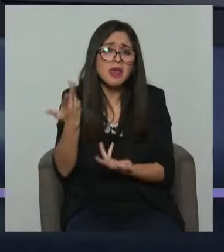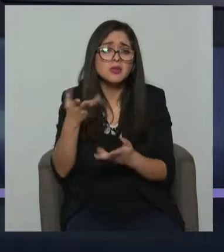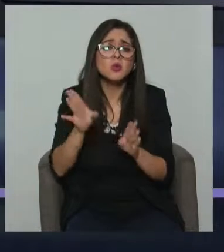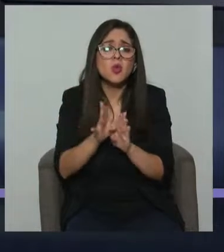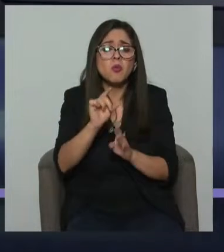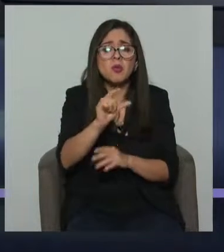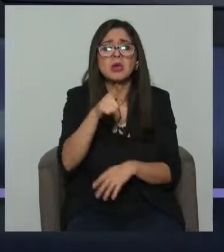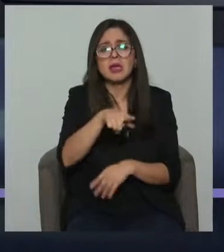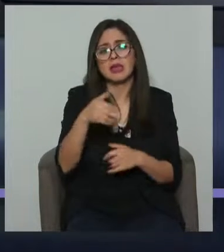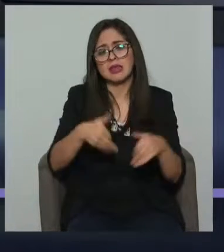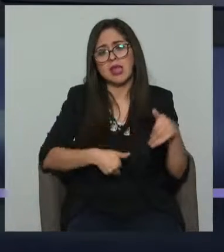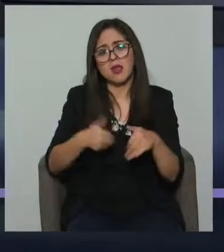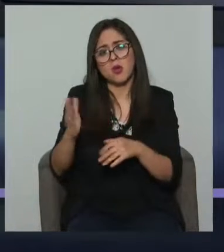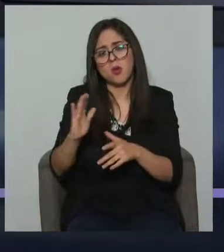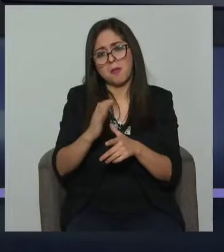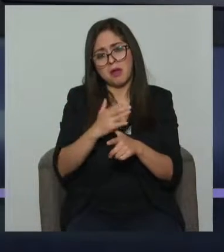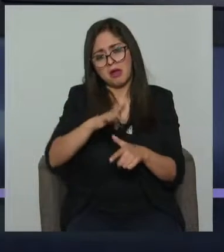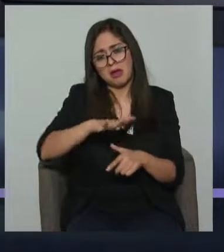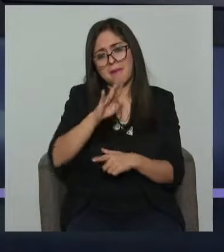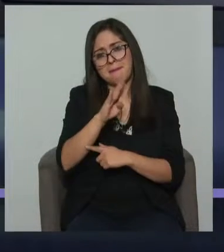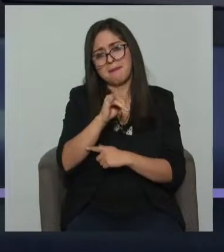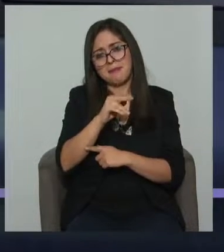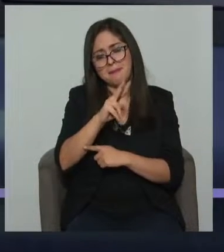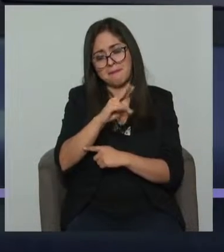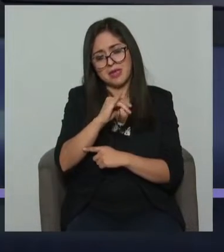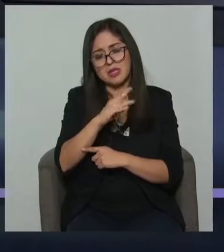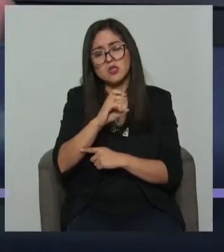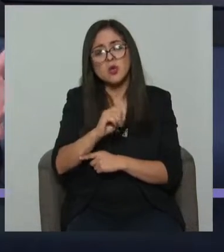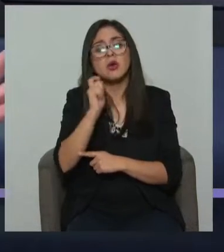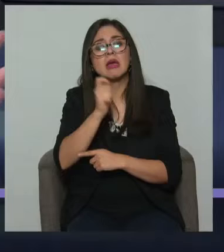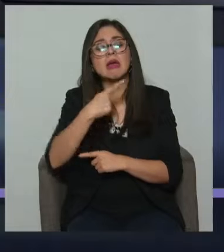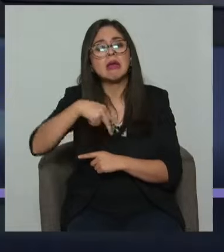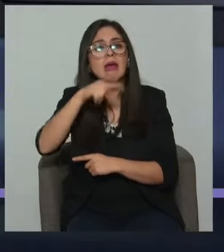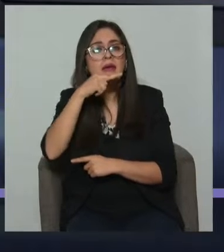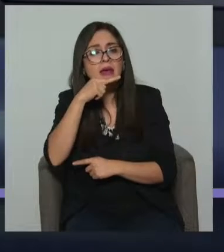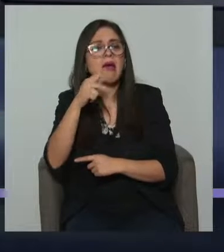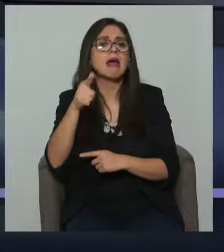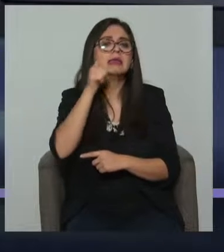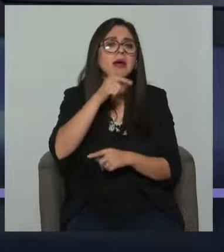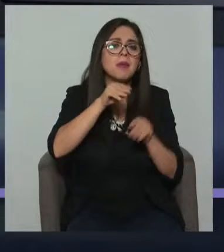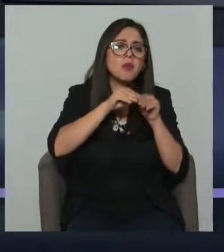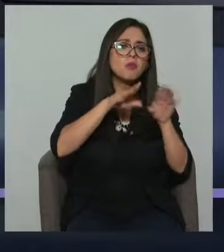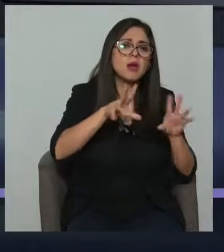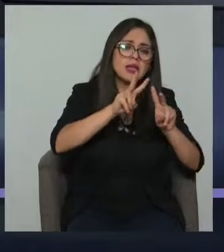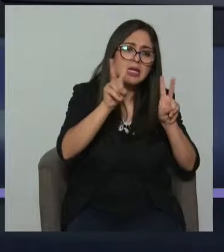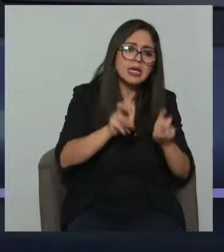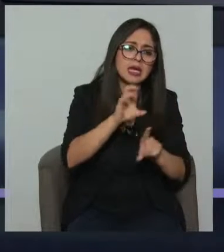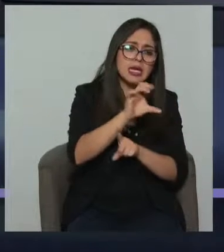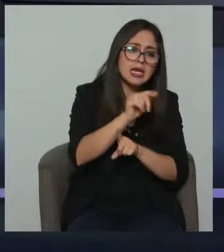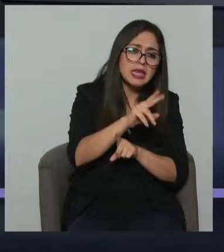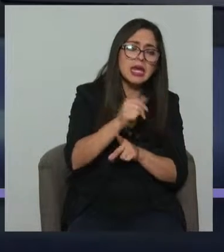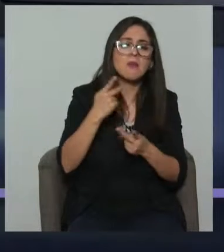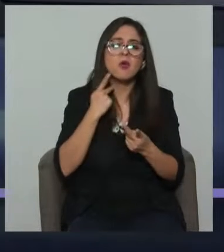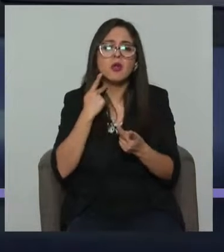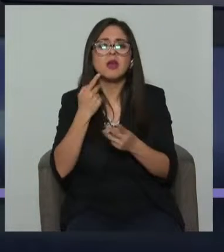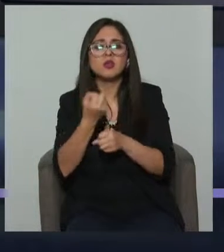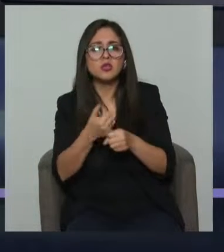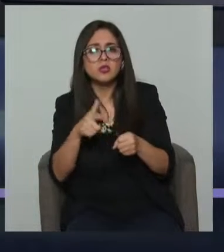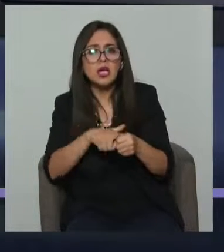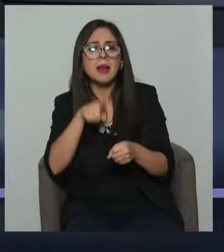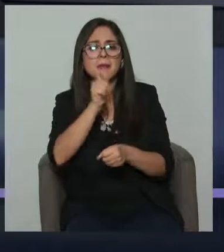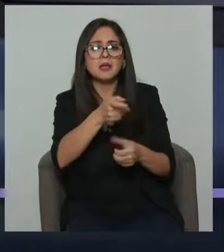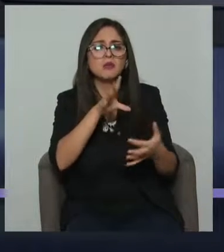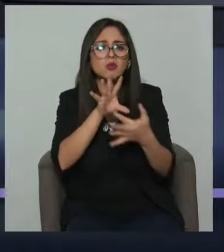venga a Teatro Bar El Vicio y descúbralos, es un divertimento navideño, hacemos crítica política y social, hay personajes que por allí se le